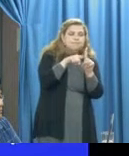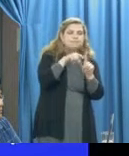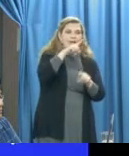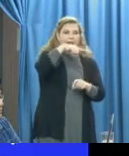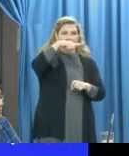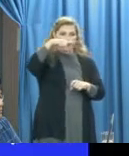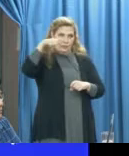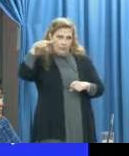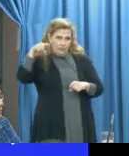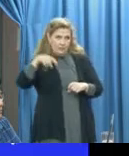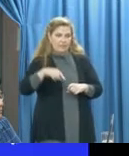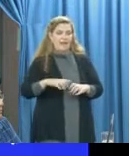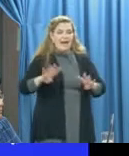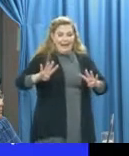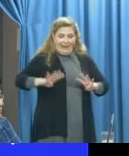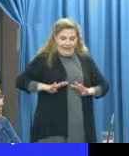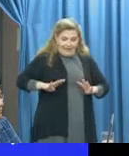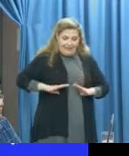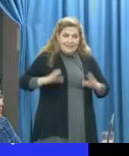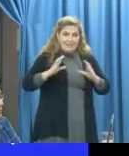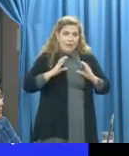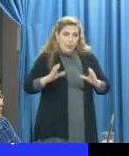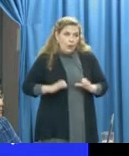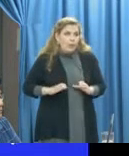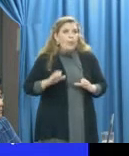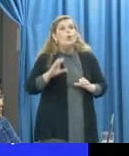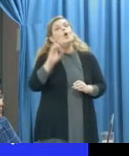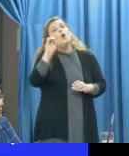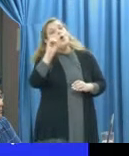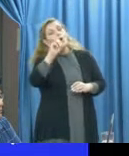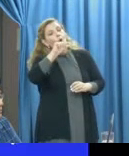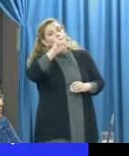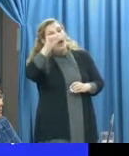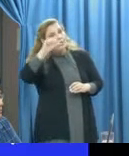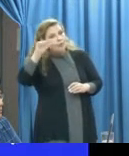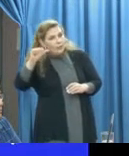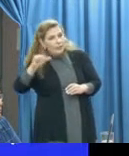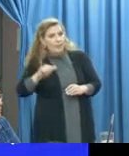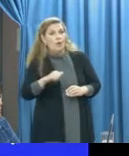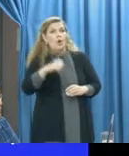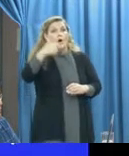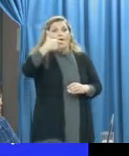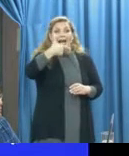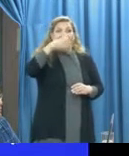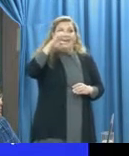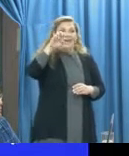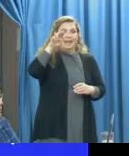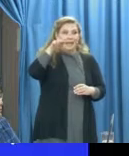el fenotipo de la persona, su fenotipo audiológico. Su genotipo